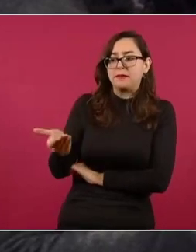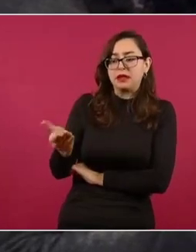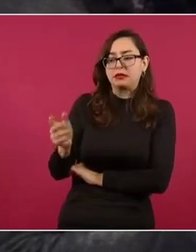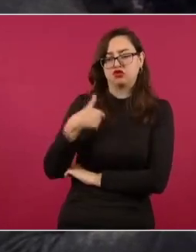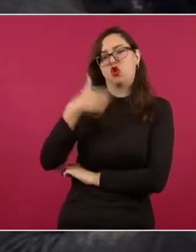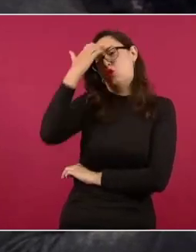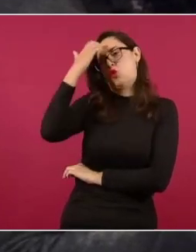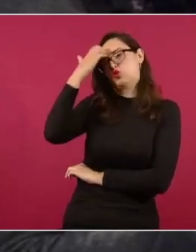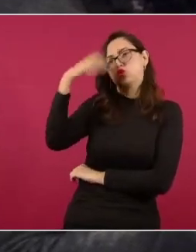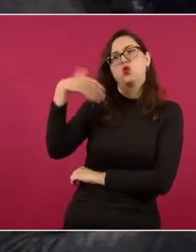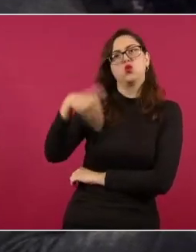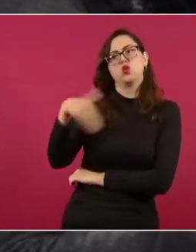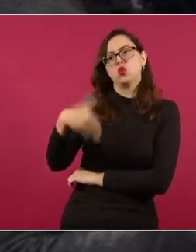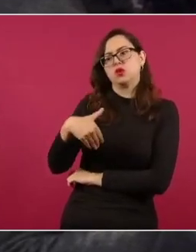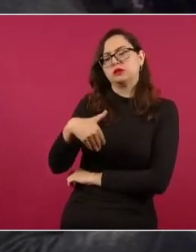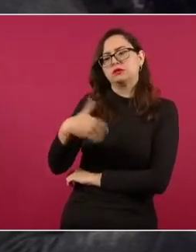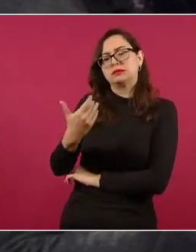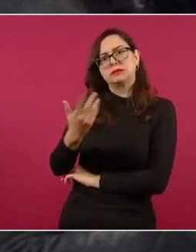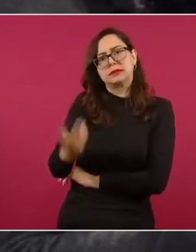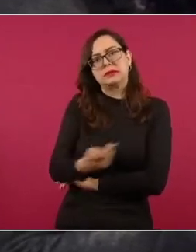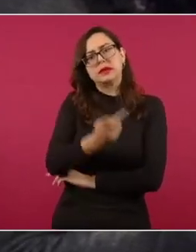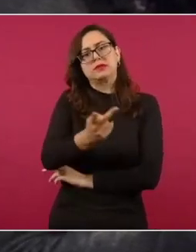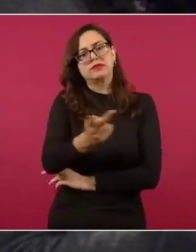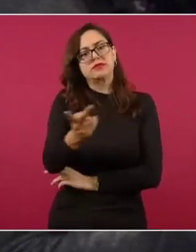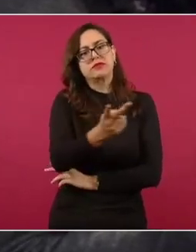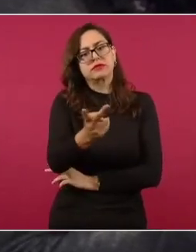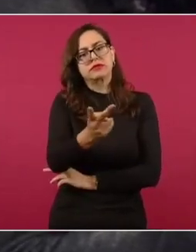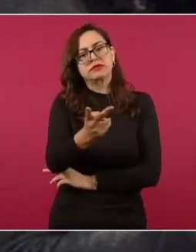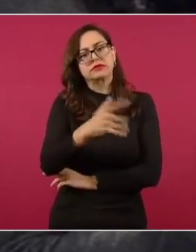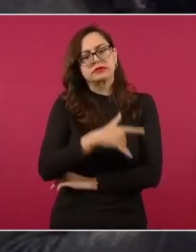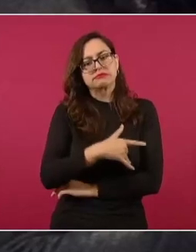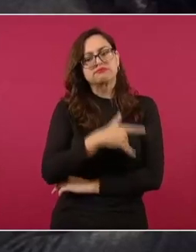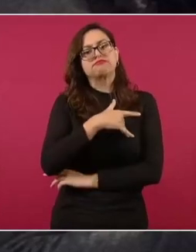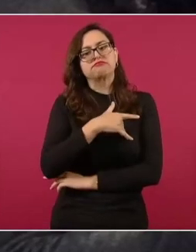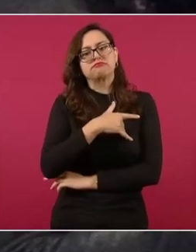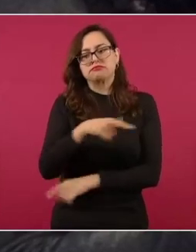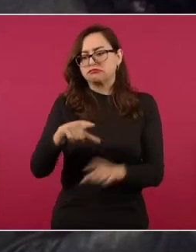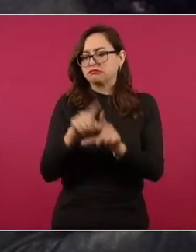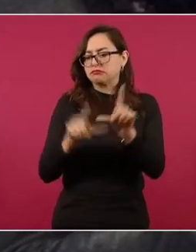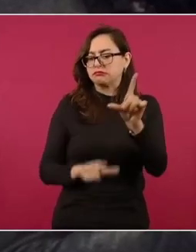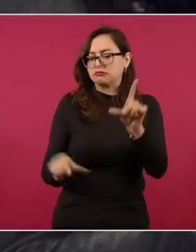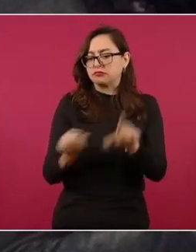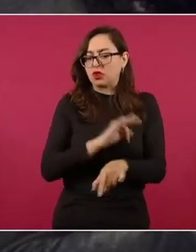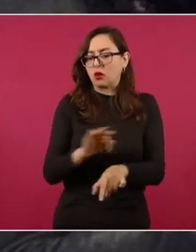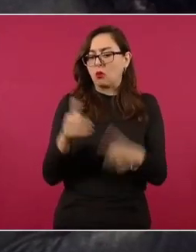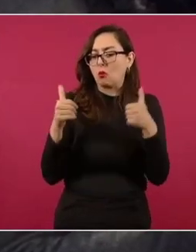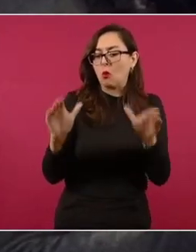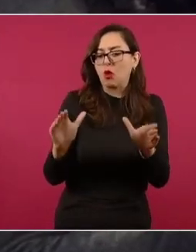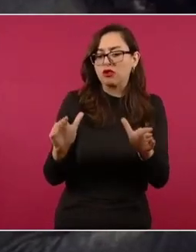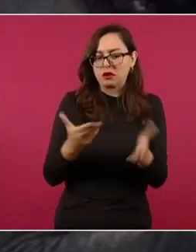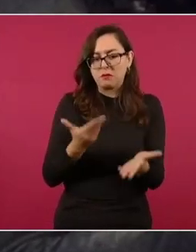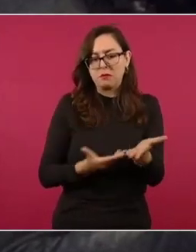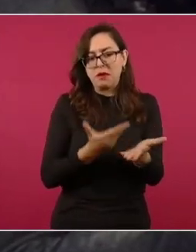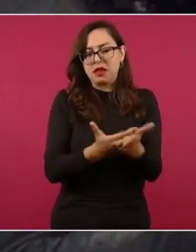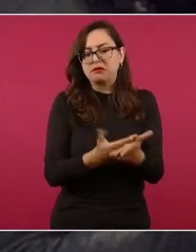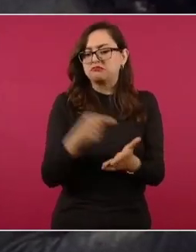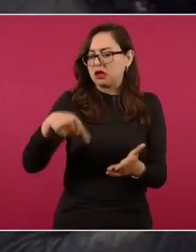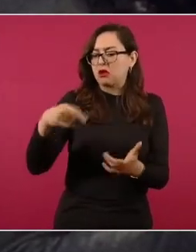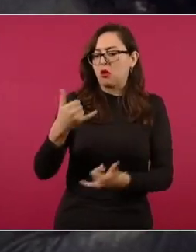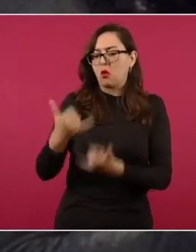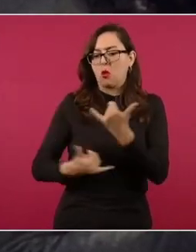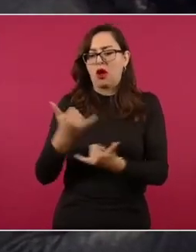Es preguntarle a usted, al canciller también, obviamente, que tiene que ver con relaciones exteriores, si México está en la posibilidad de pedir esta sede